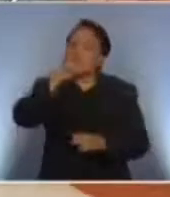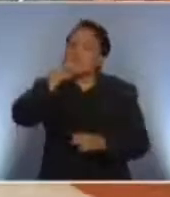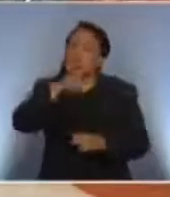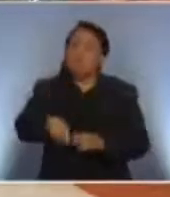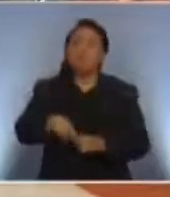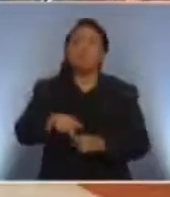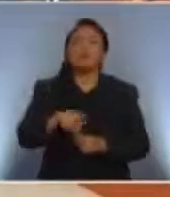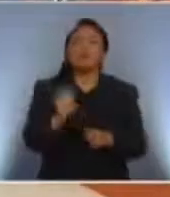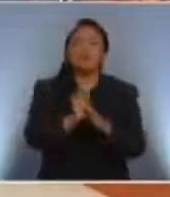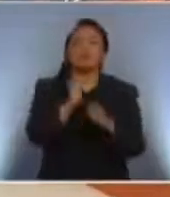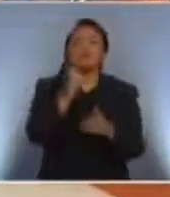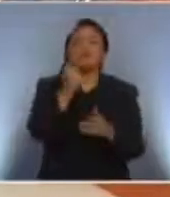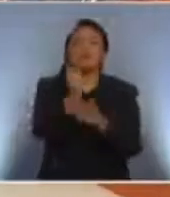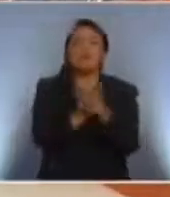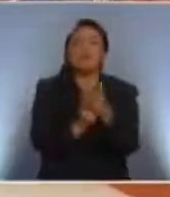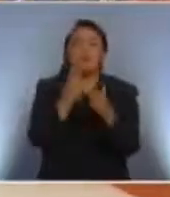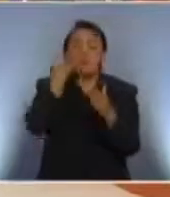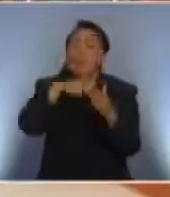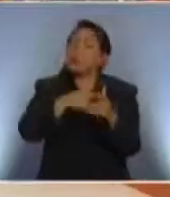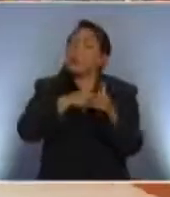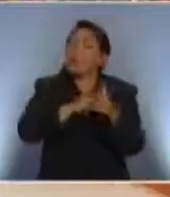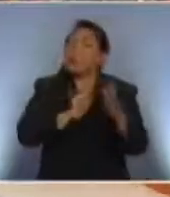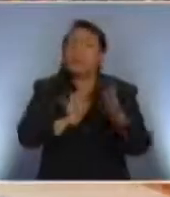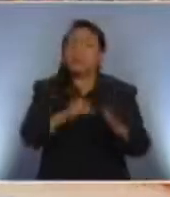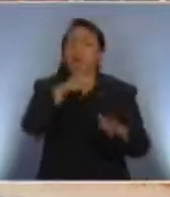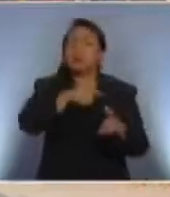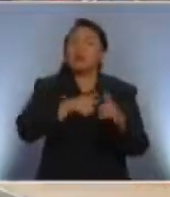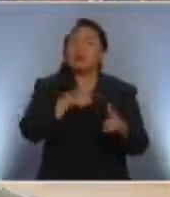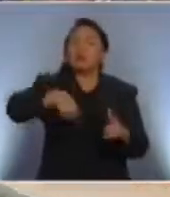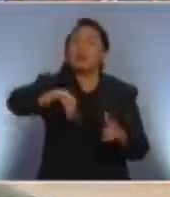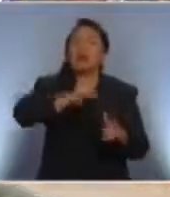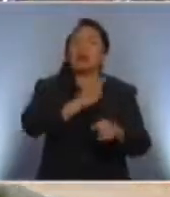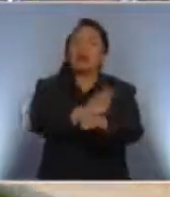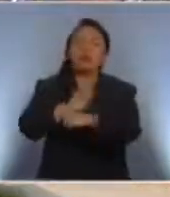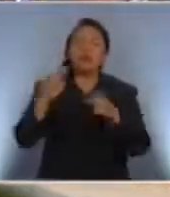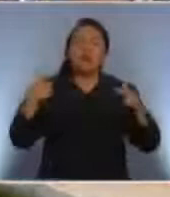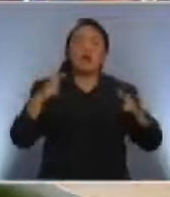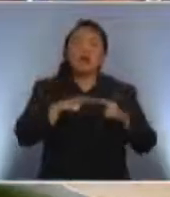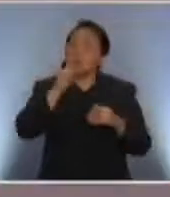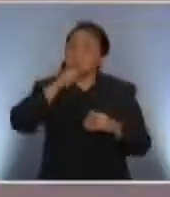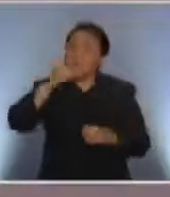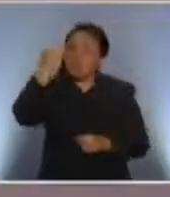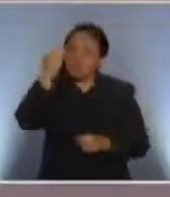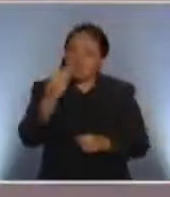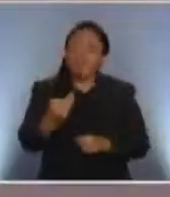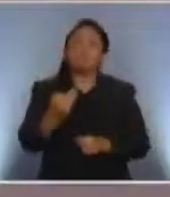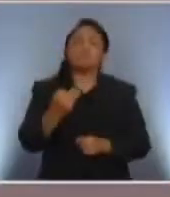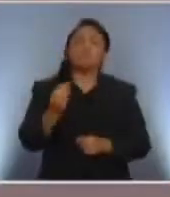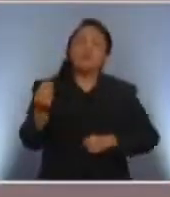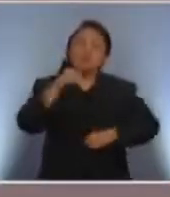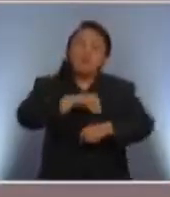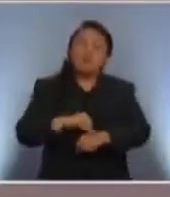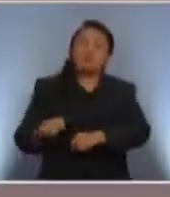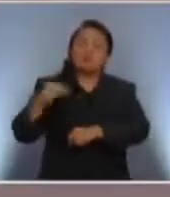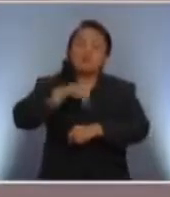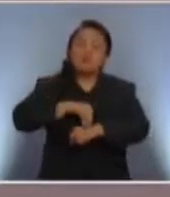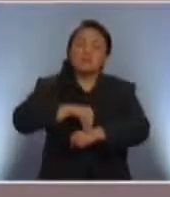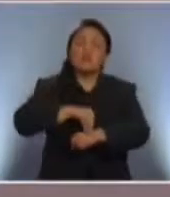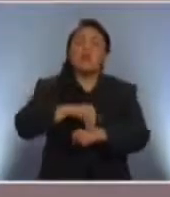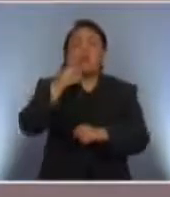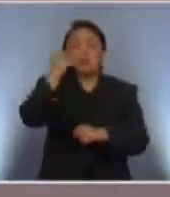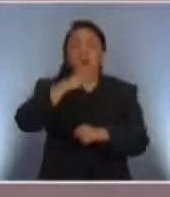así como un programa de formación continua para profesores en funciones. Se estableció un mecanismo